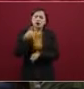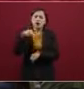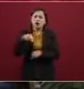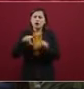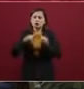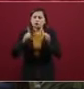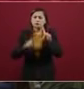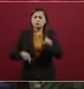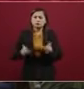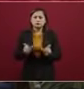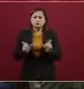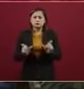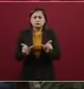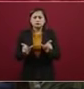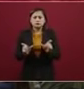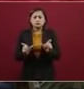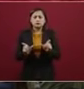con la